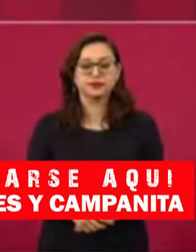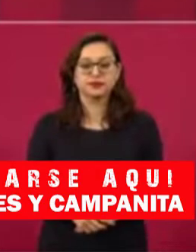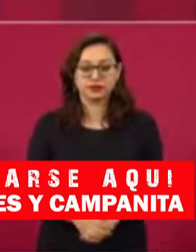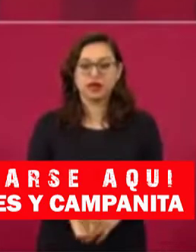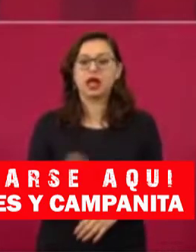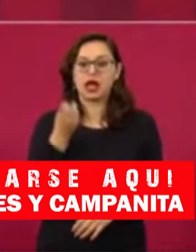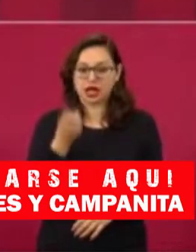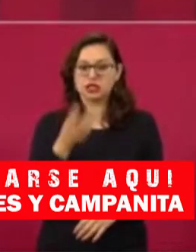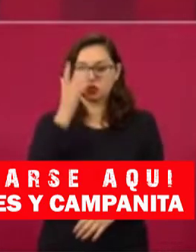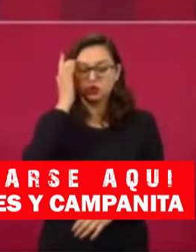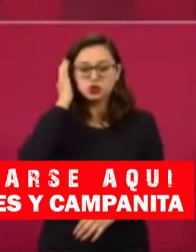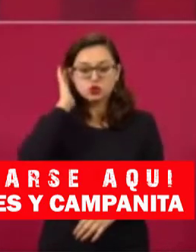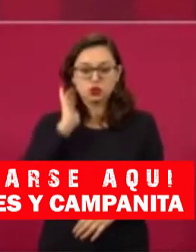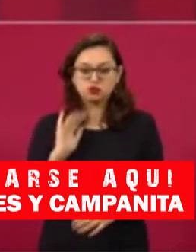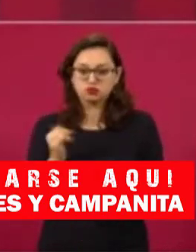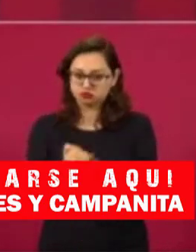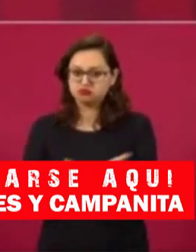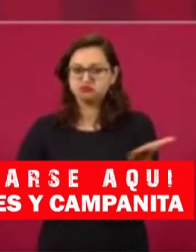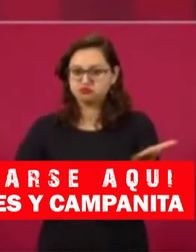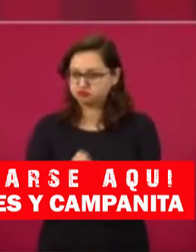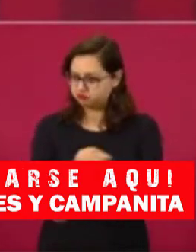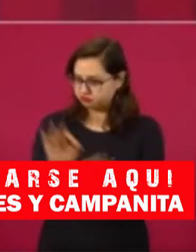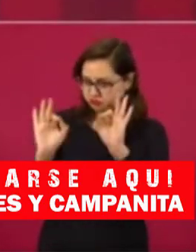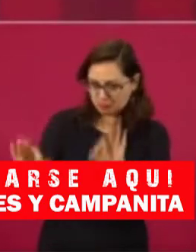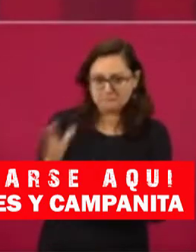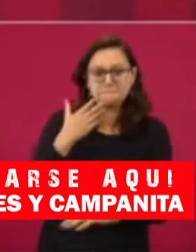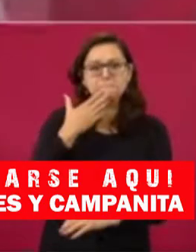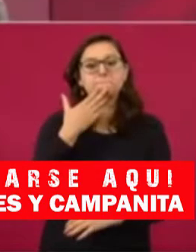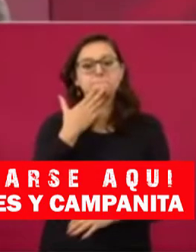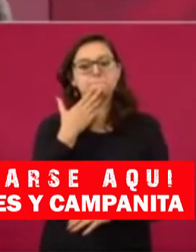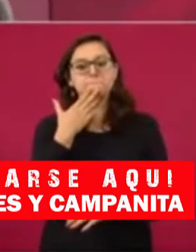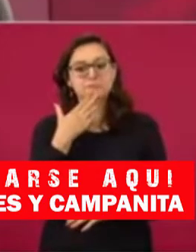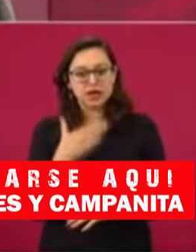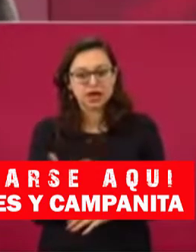Están bien definidos, o sea,